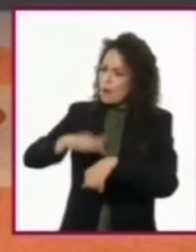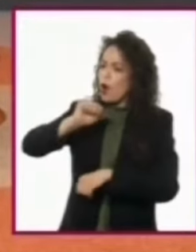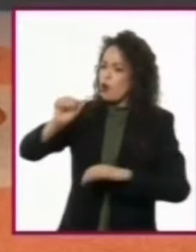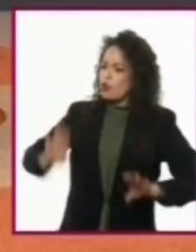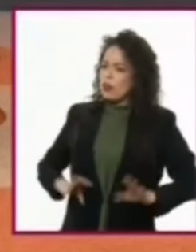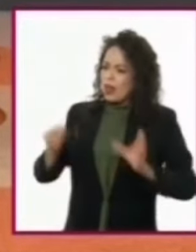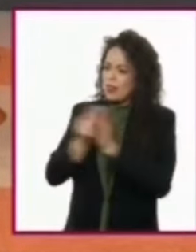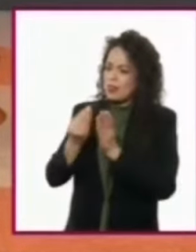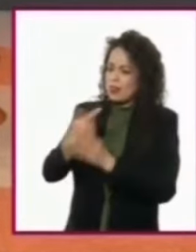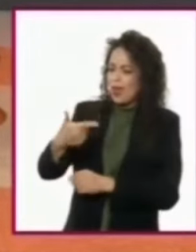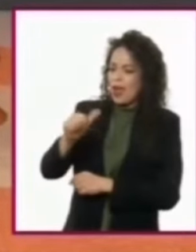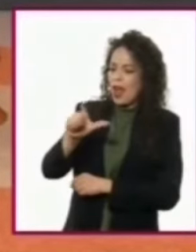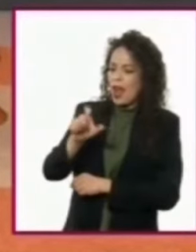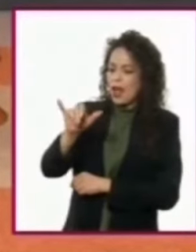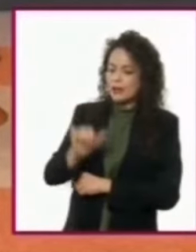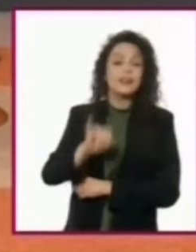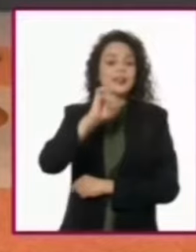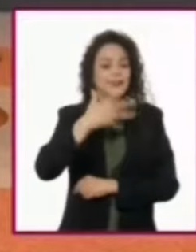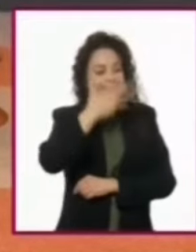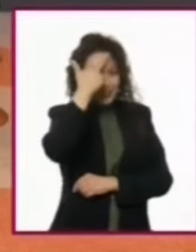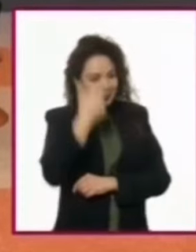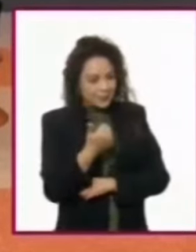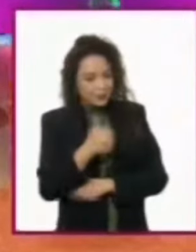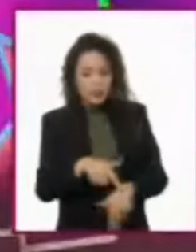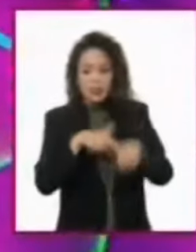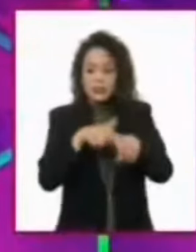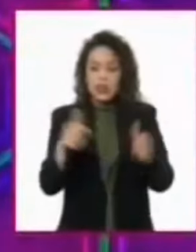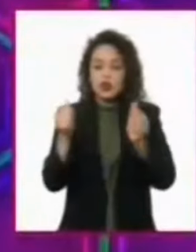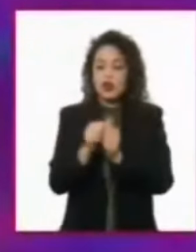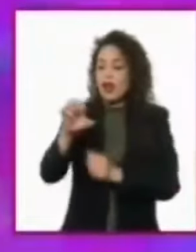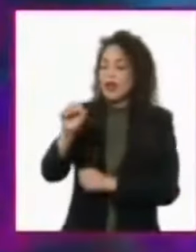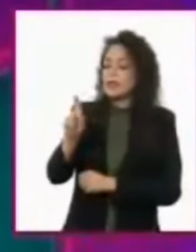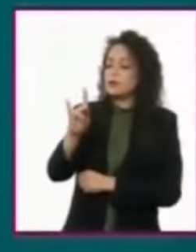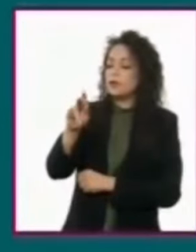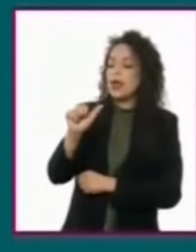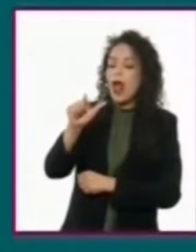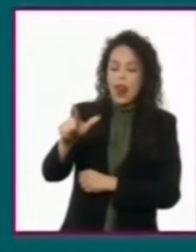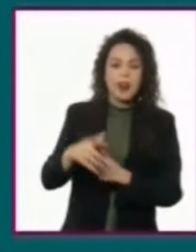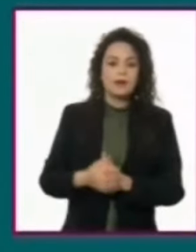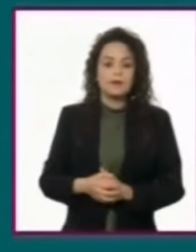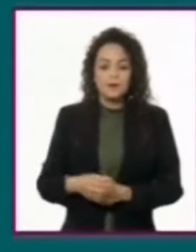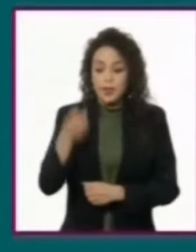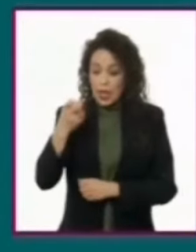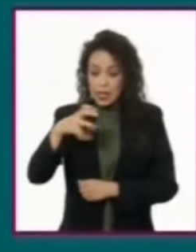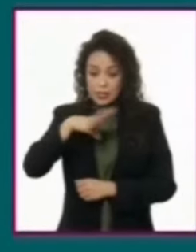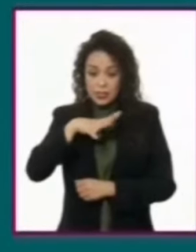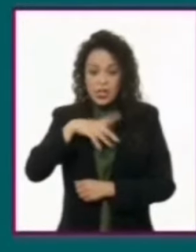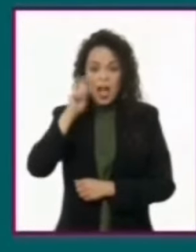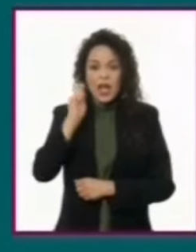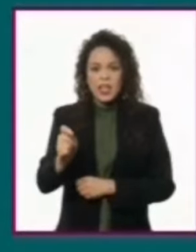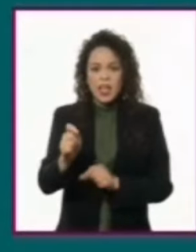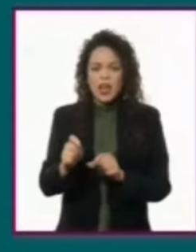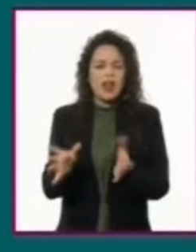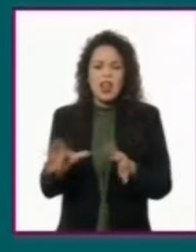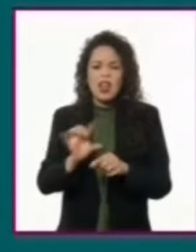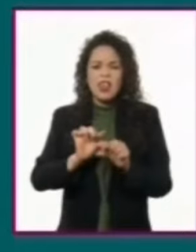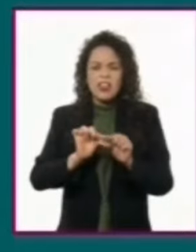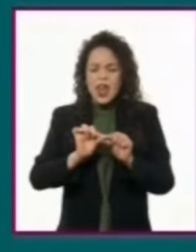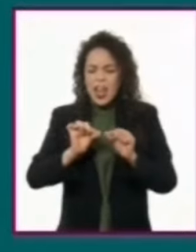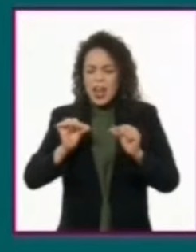Daniel. Continuemos con las galaxias espirales. Estas galaxias poseen discos delgados de